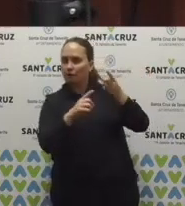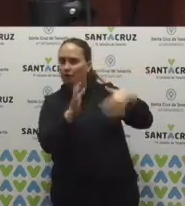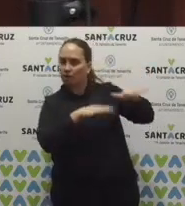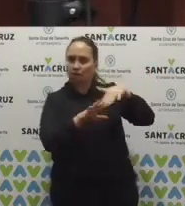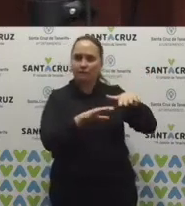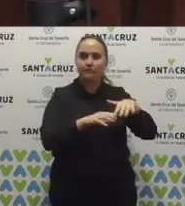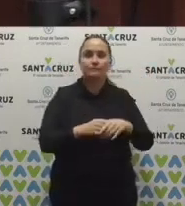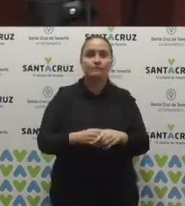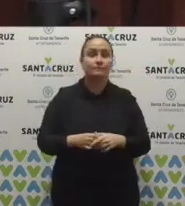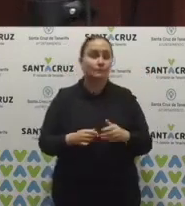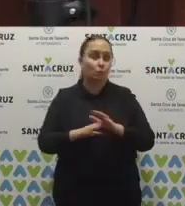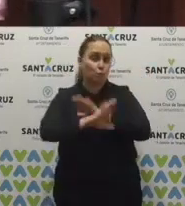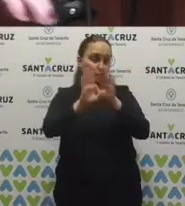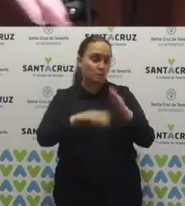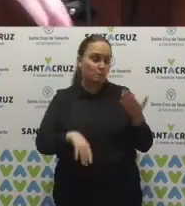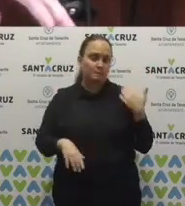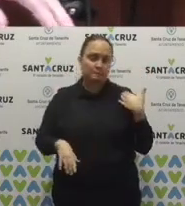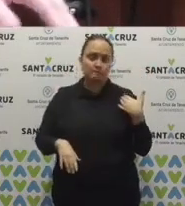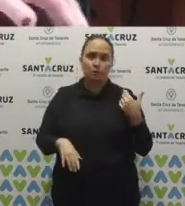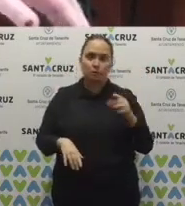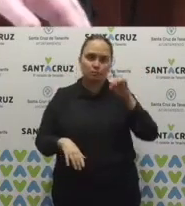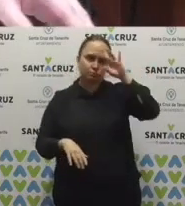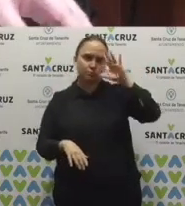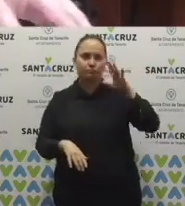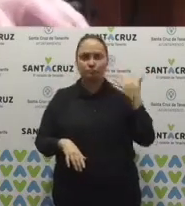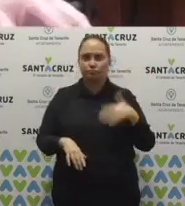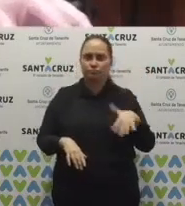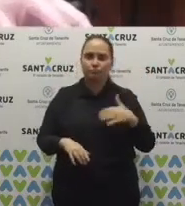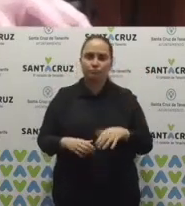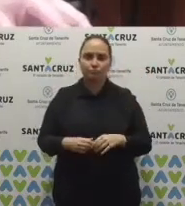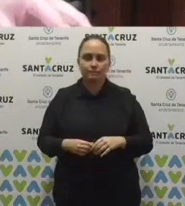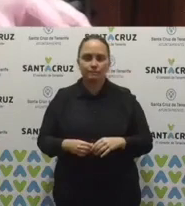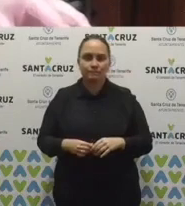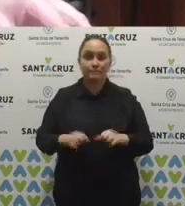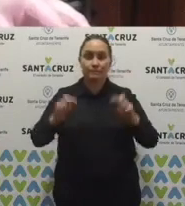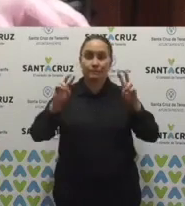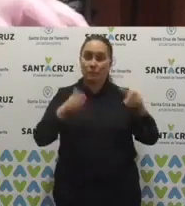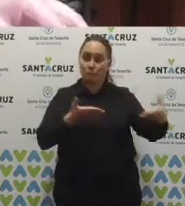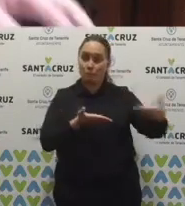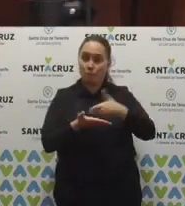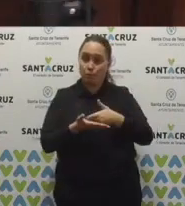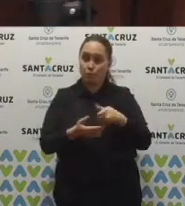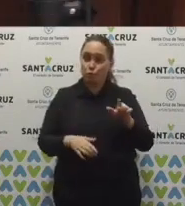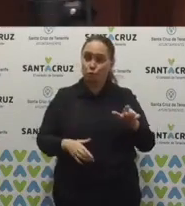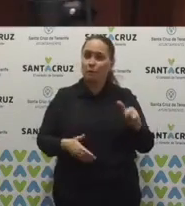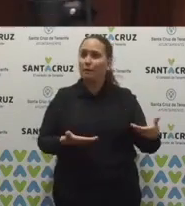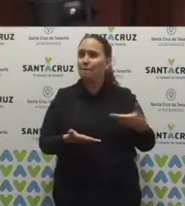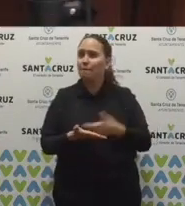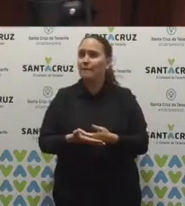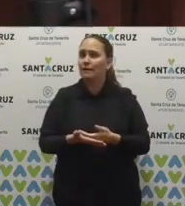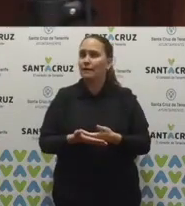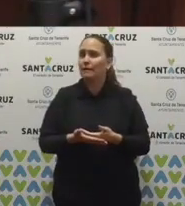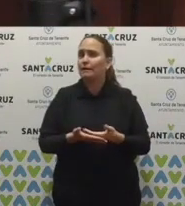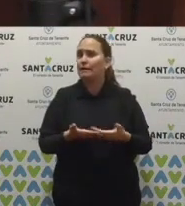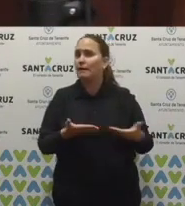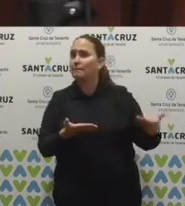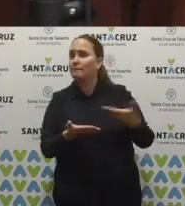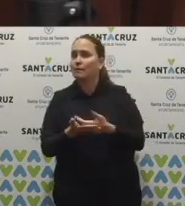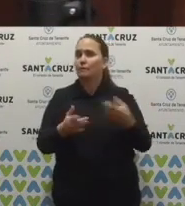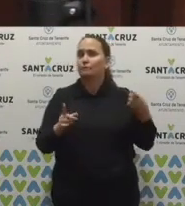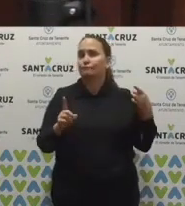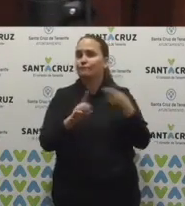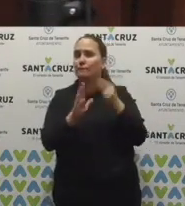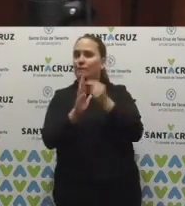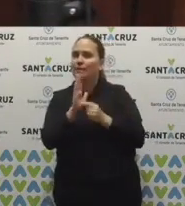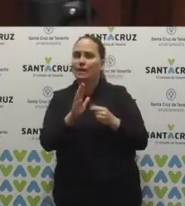caso que la verdad que me ha asombrado mucho porque a colación de su moción que pide también medidas para la cultura